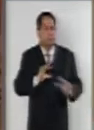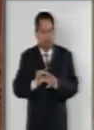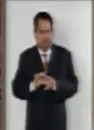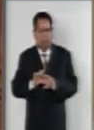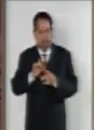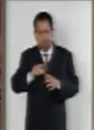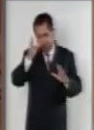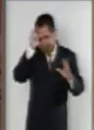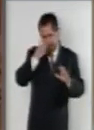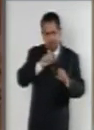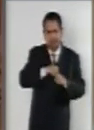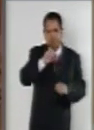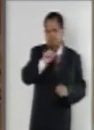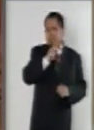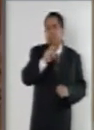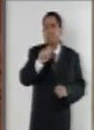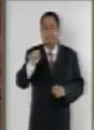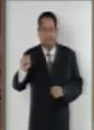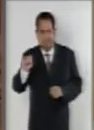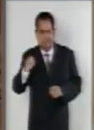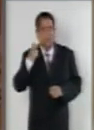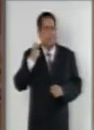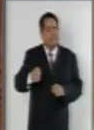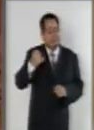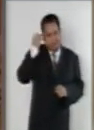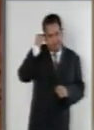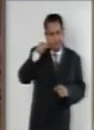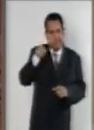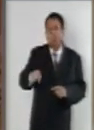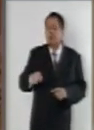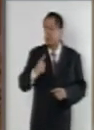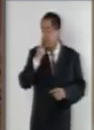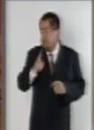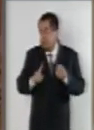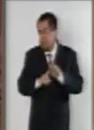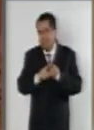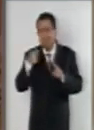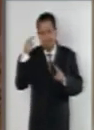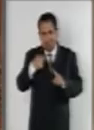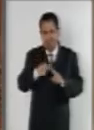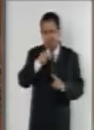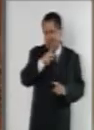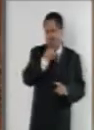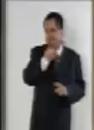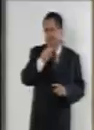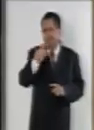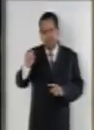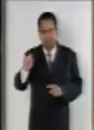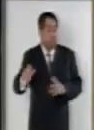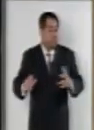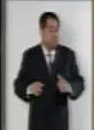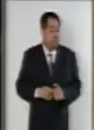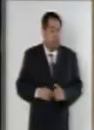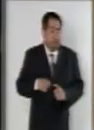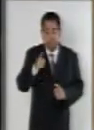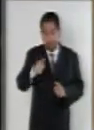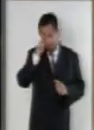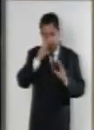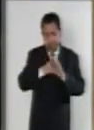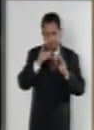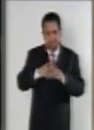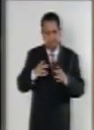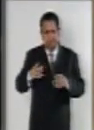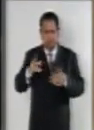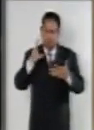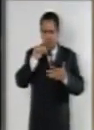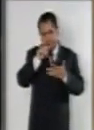del acuerdo transpacífico. Y ese es uno de los meollos de este asunto. Estas restricciones,